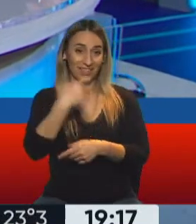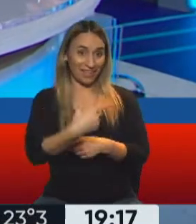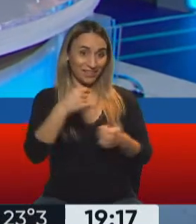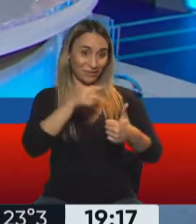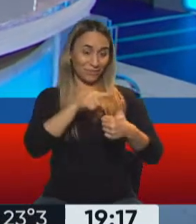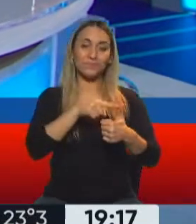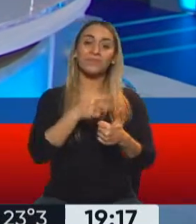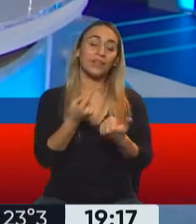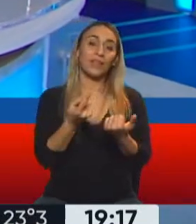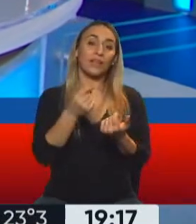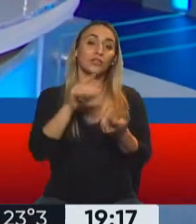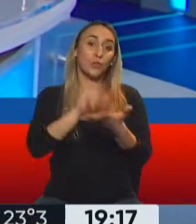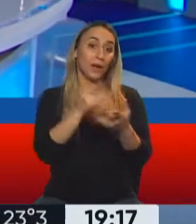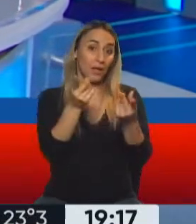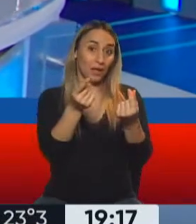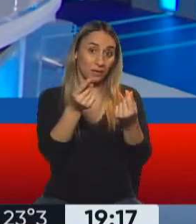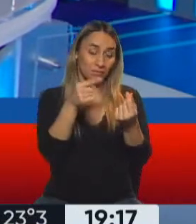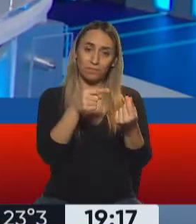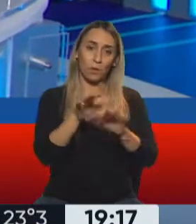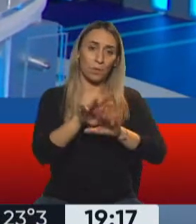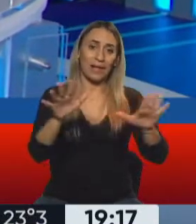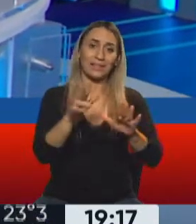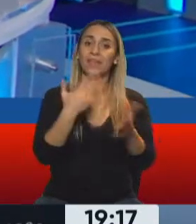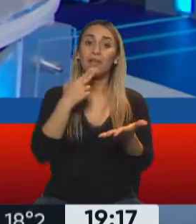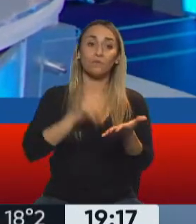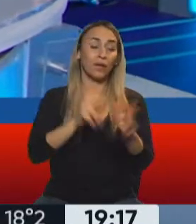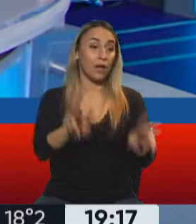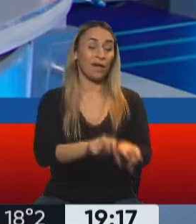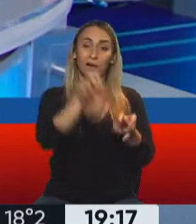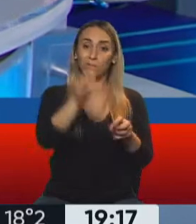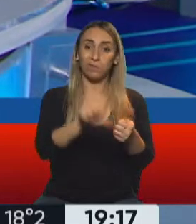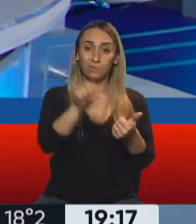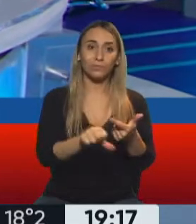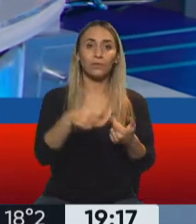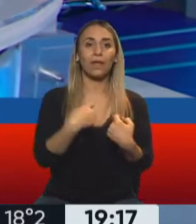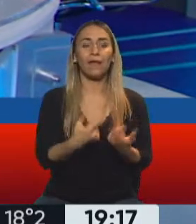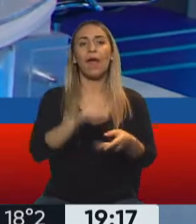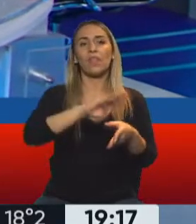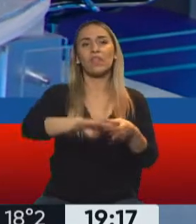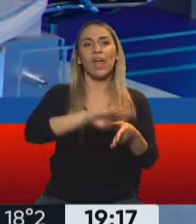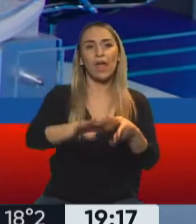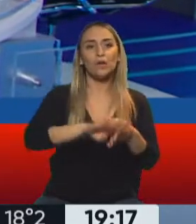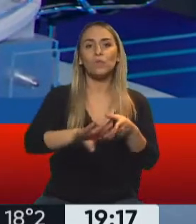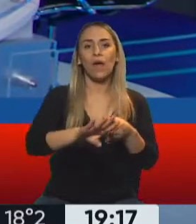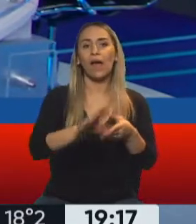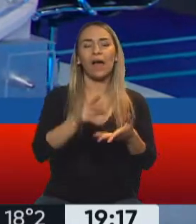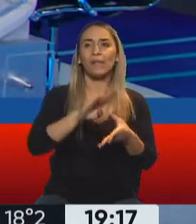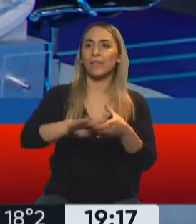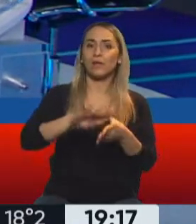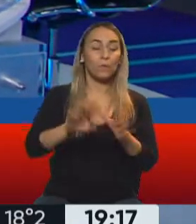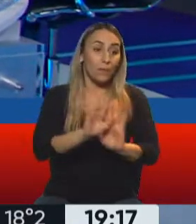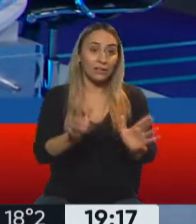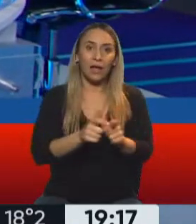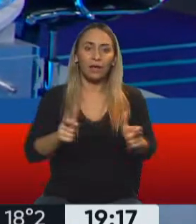plano monetario, tenés que terminar con el déficit fiscal a raíz de licitaciones de deuda. Tenés que dejar de emitir, para